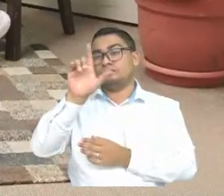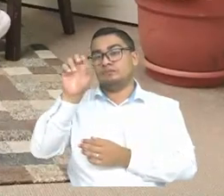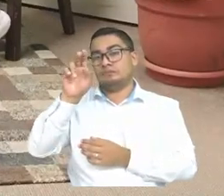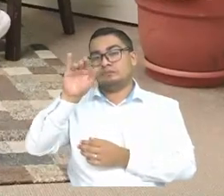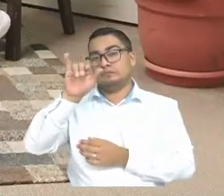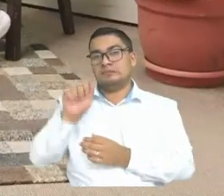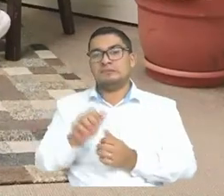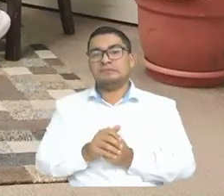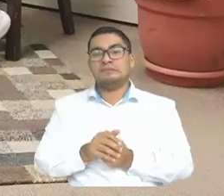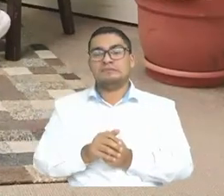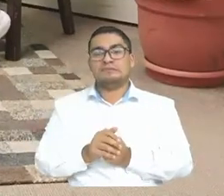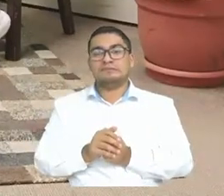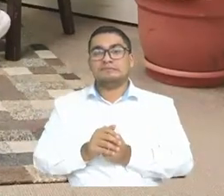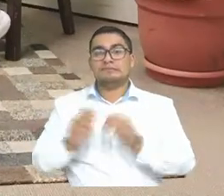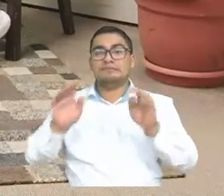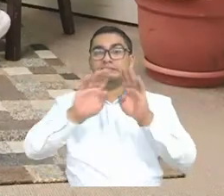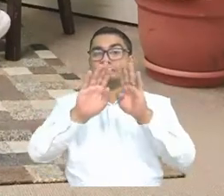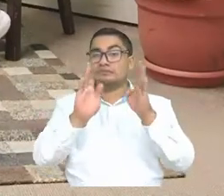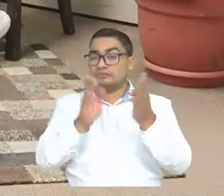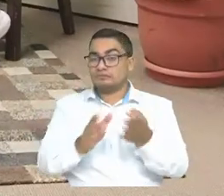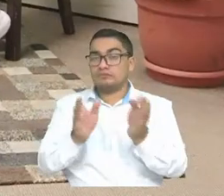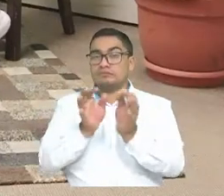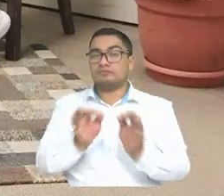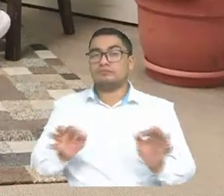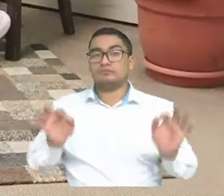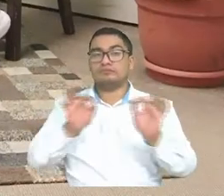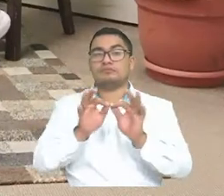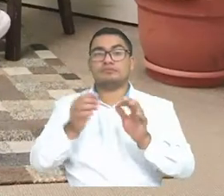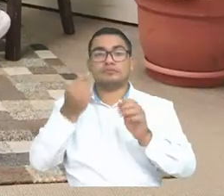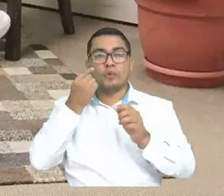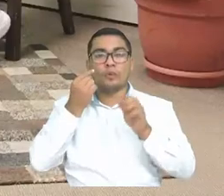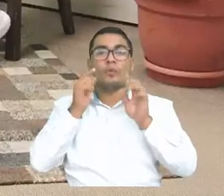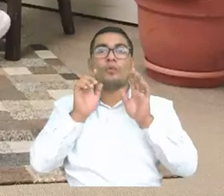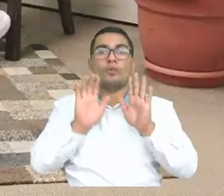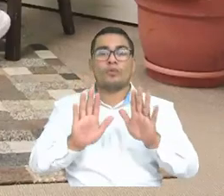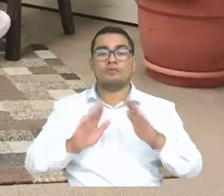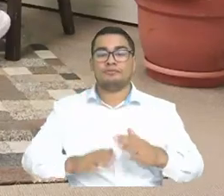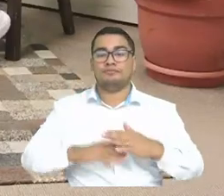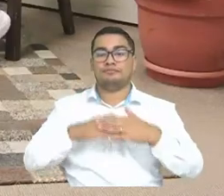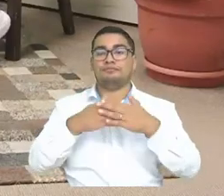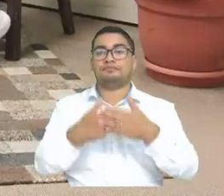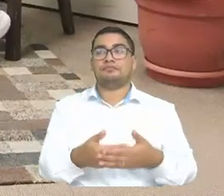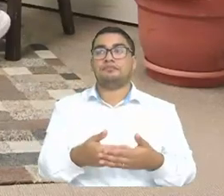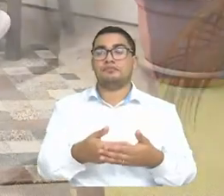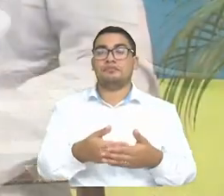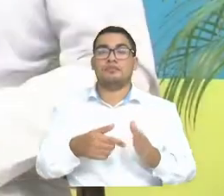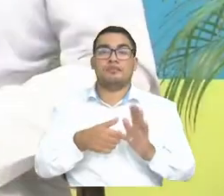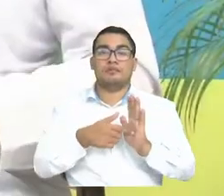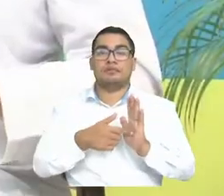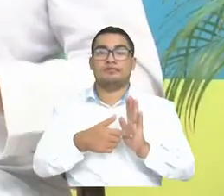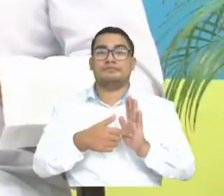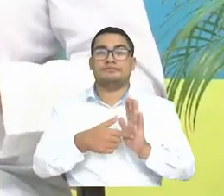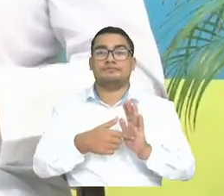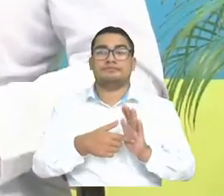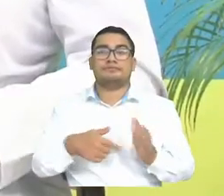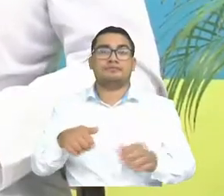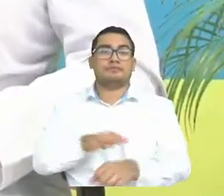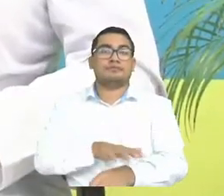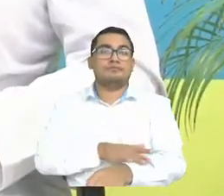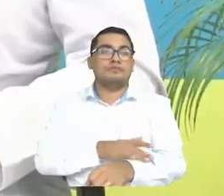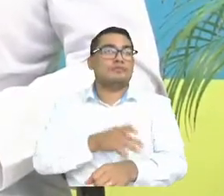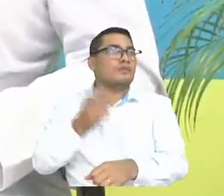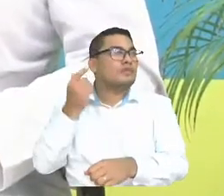¿Verdad? Tengo que la mujer tiene que estar muy alerta siempre en su embarazo, es si empieza a sentir